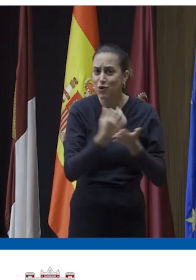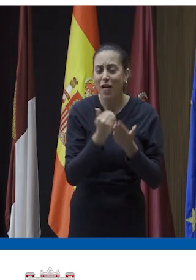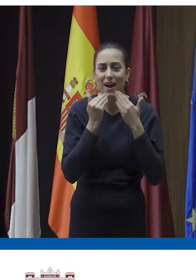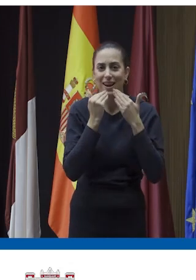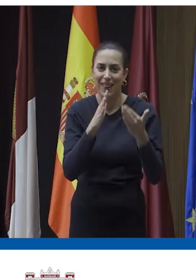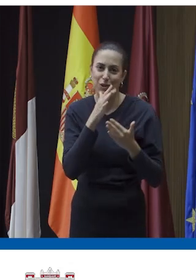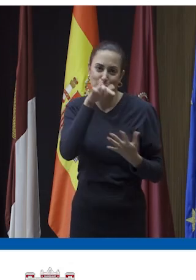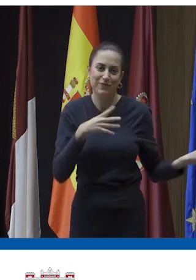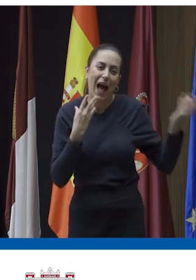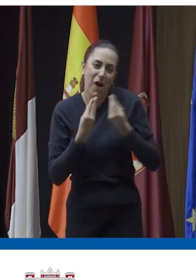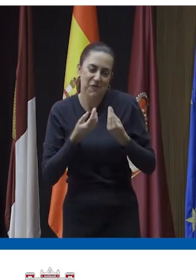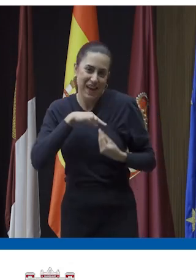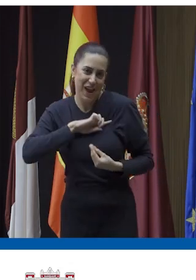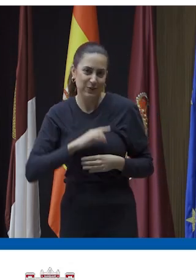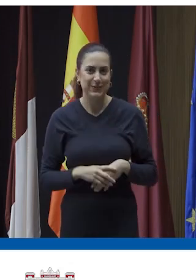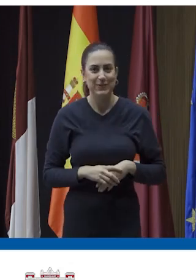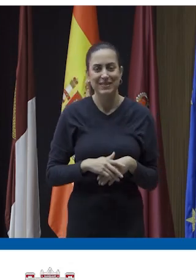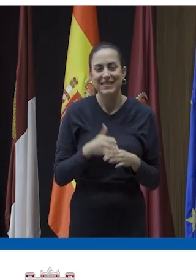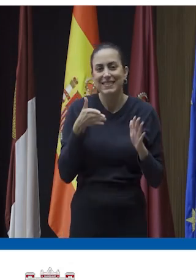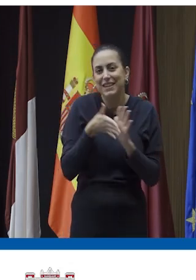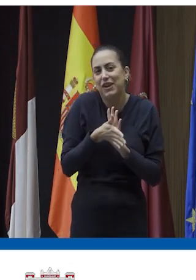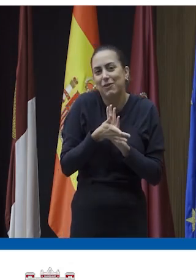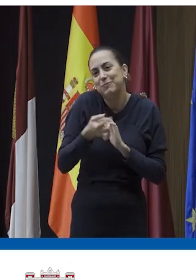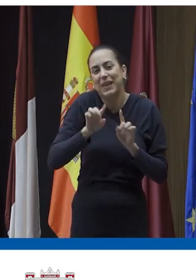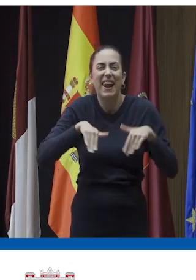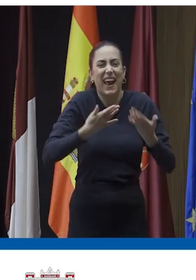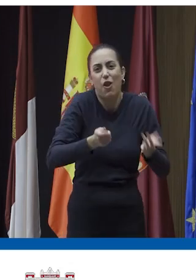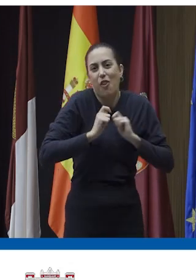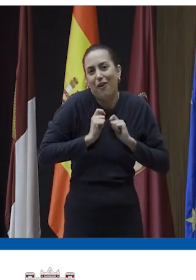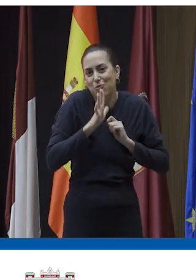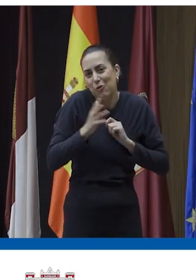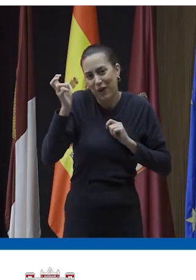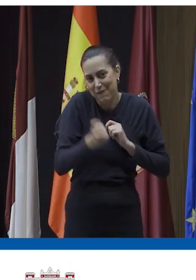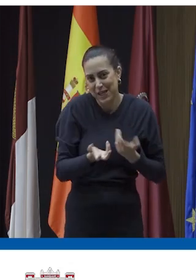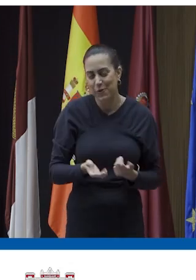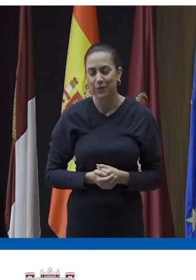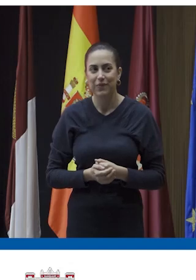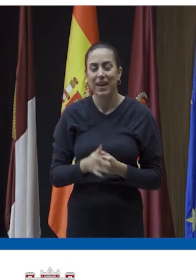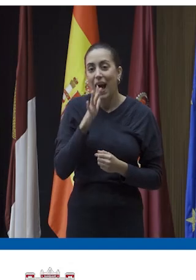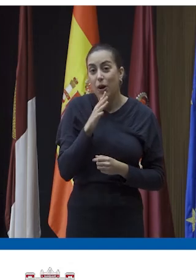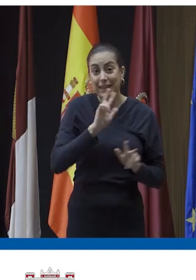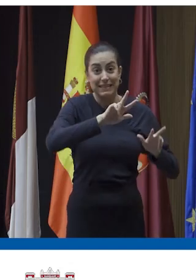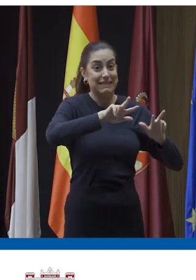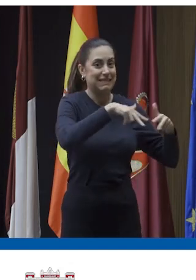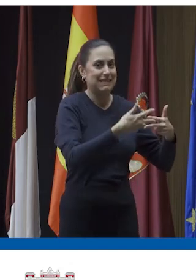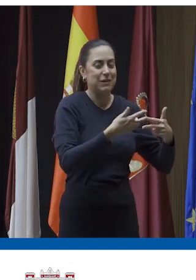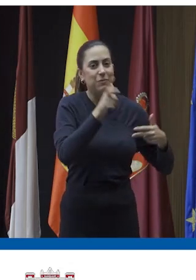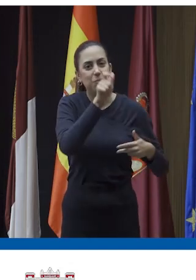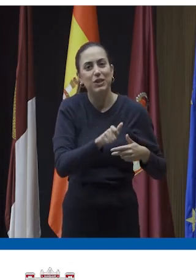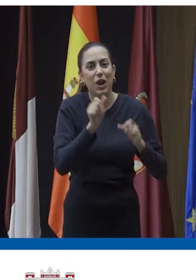por acompañarnos, por regalarnos su presencia. Bueno, ahora me van a permitir que les presente a nuestro protagonista de